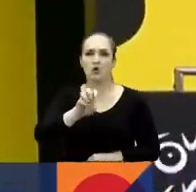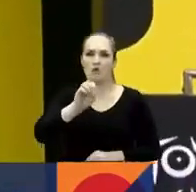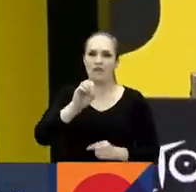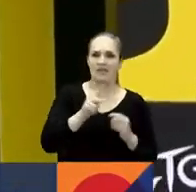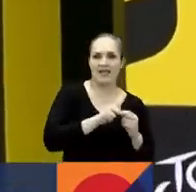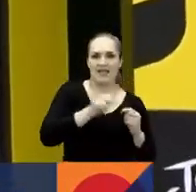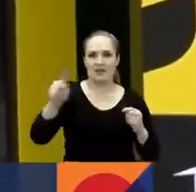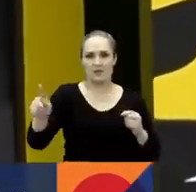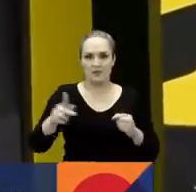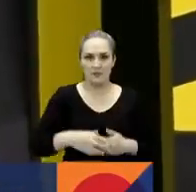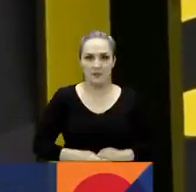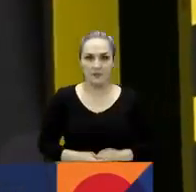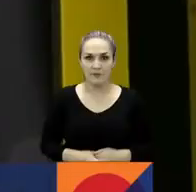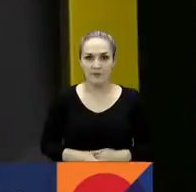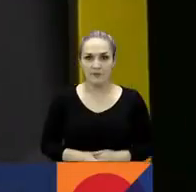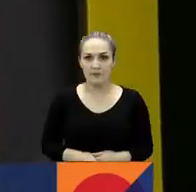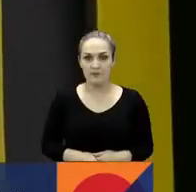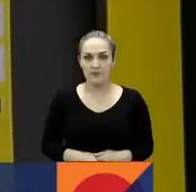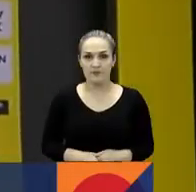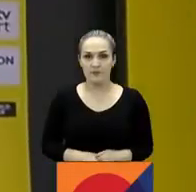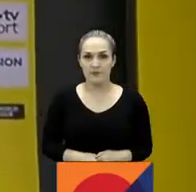llano.